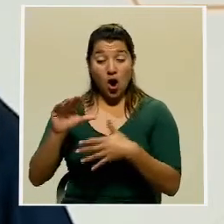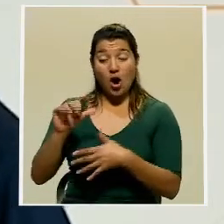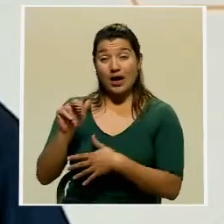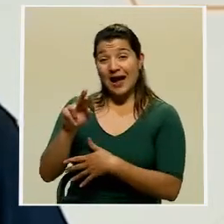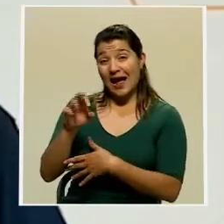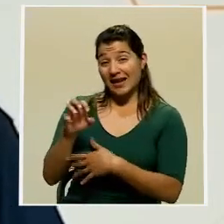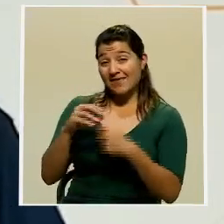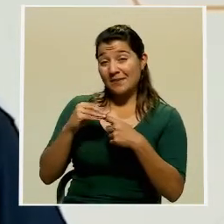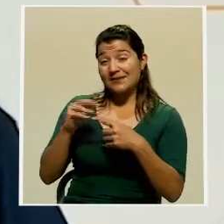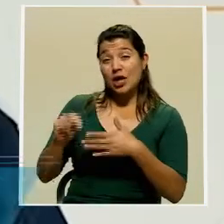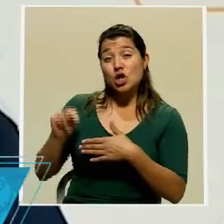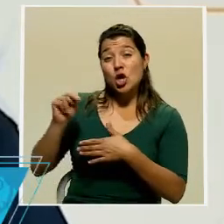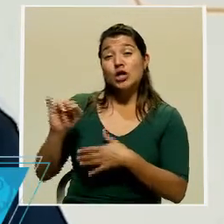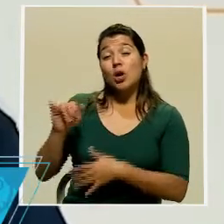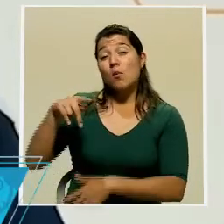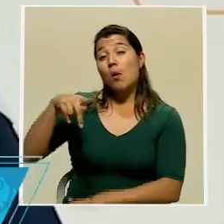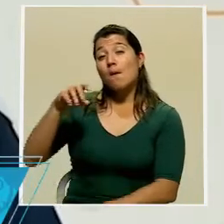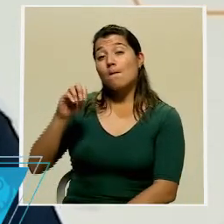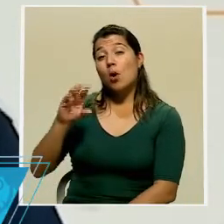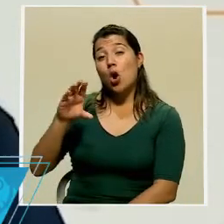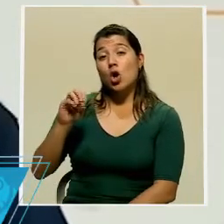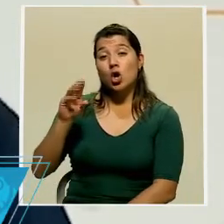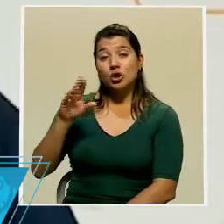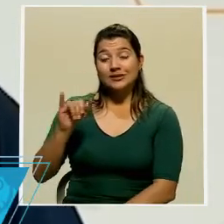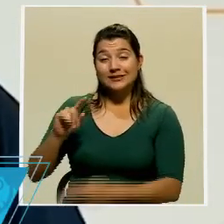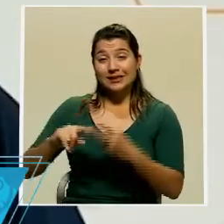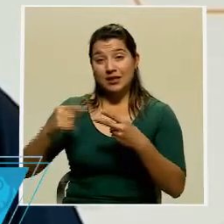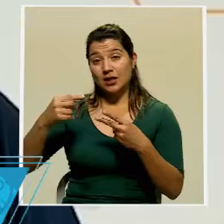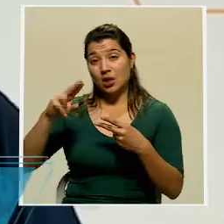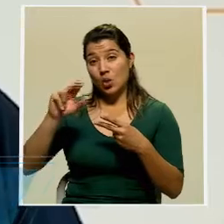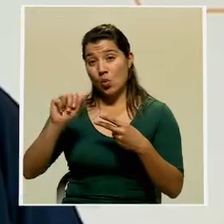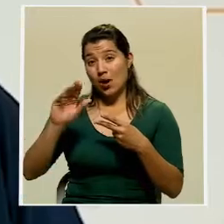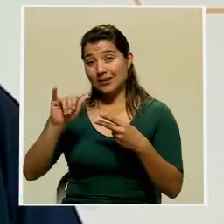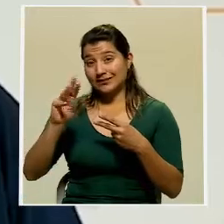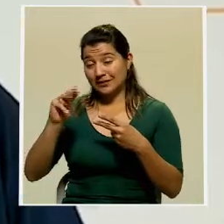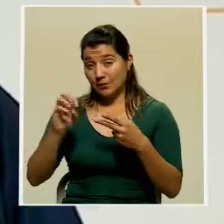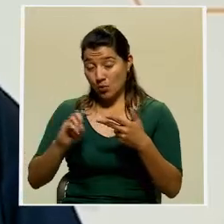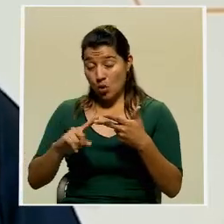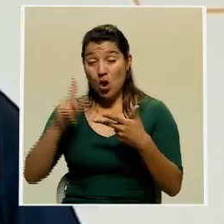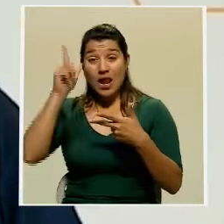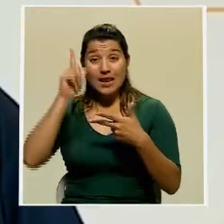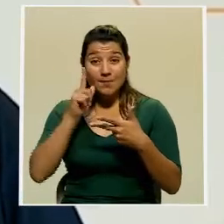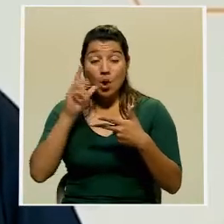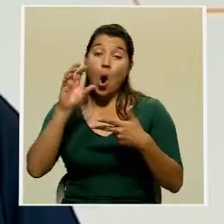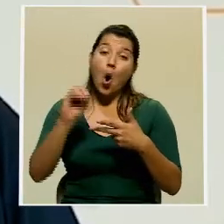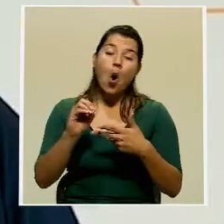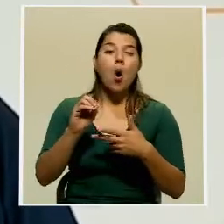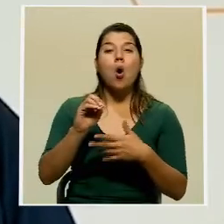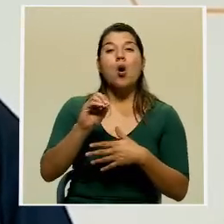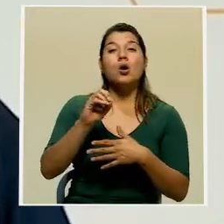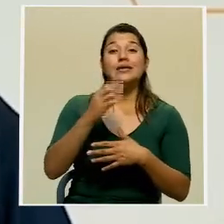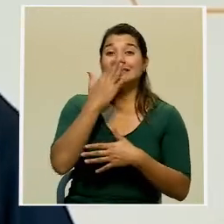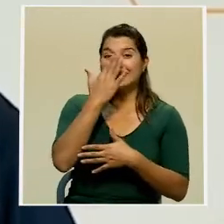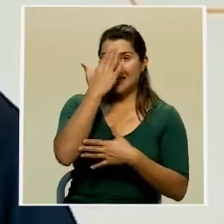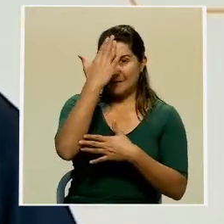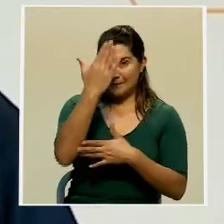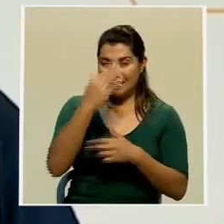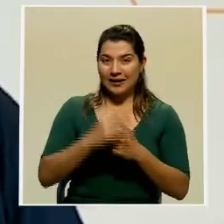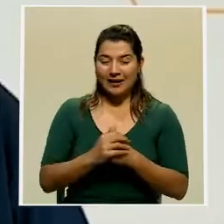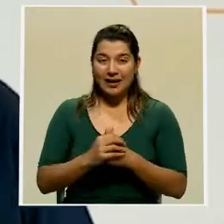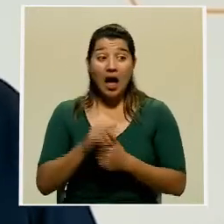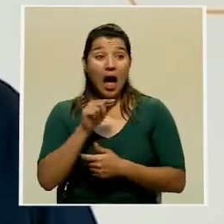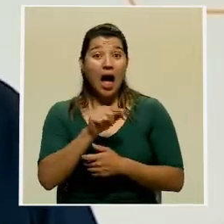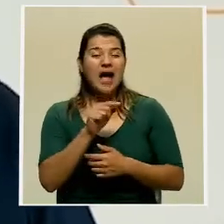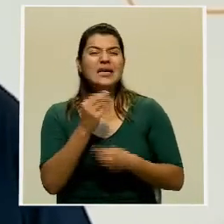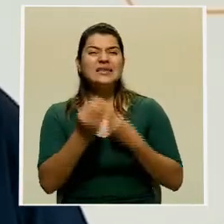cantones como Pocosí, Guásimo y el cantón central de Limón, y en el Caribe sur, en el cantón de Talamanca. Provocó la